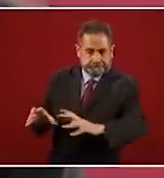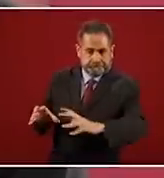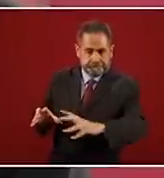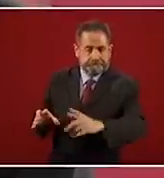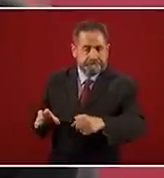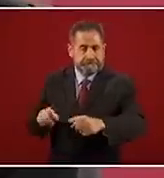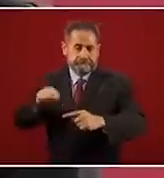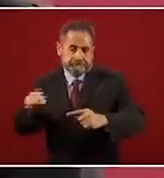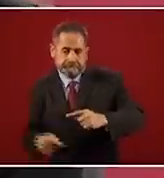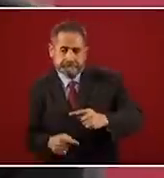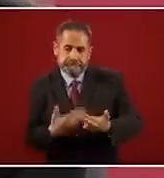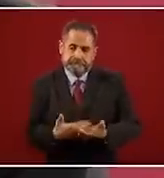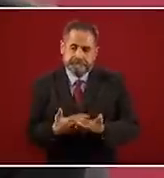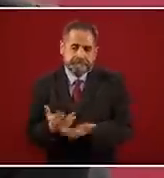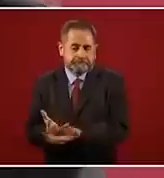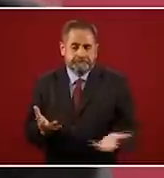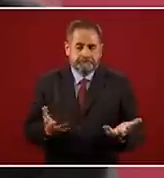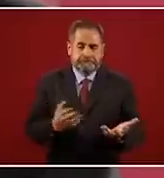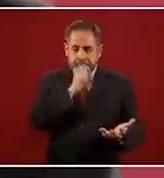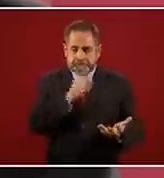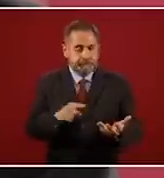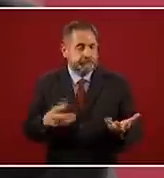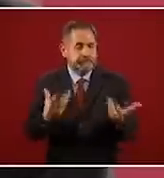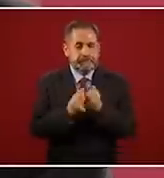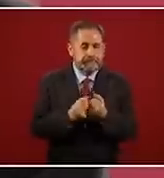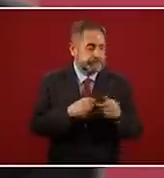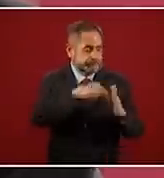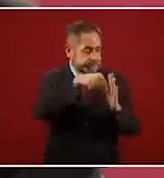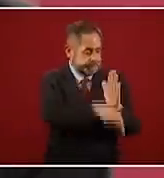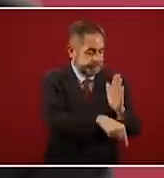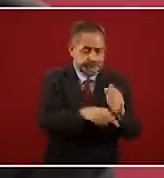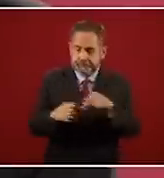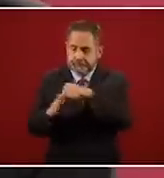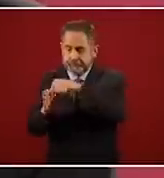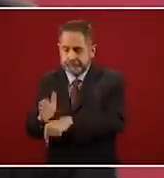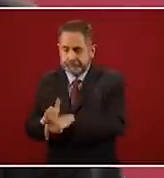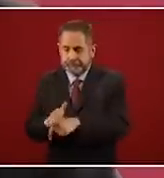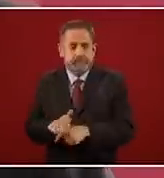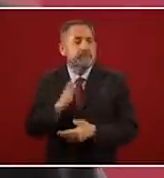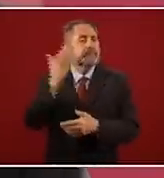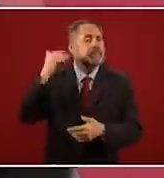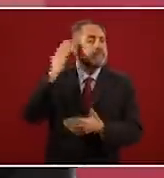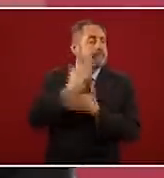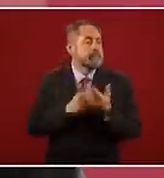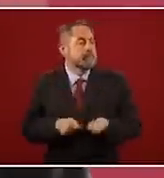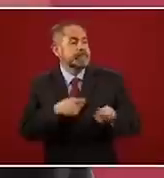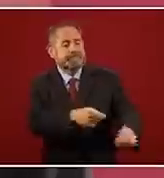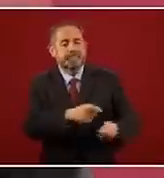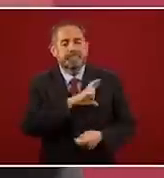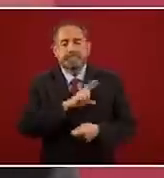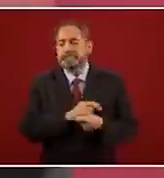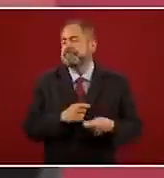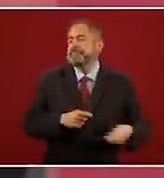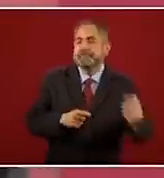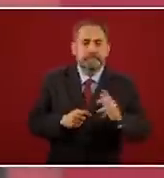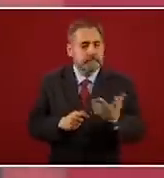mismo yacimiento, que en una parte se entregó a una particular con la reforma energética